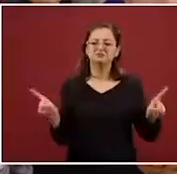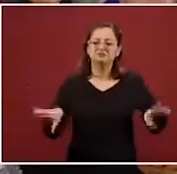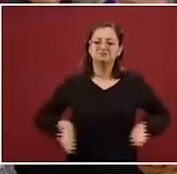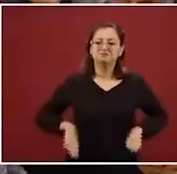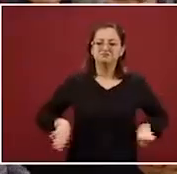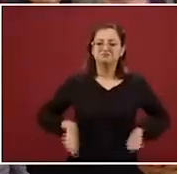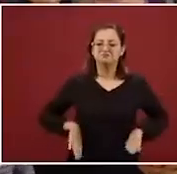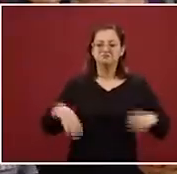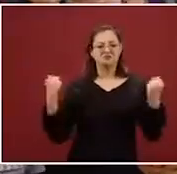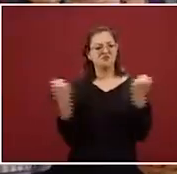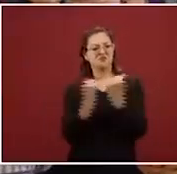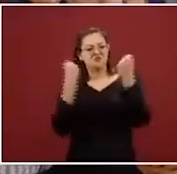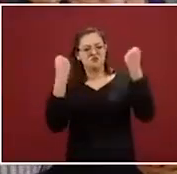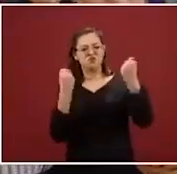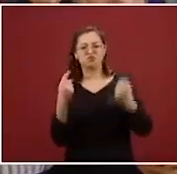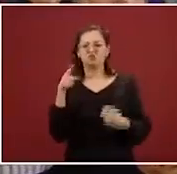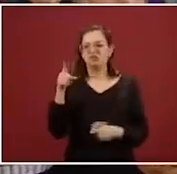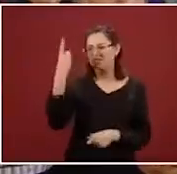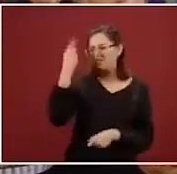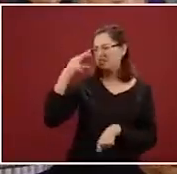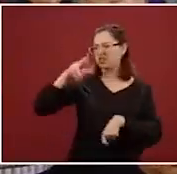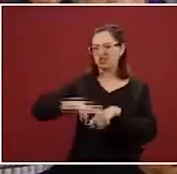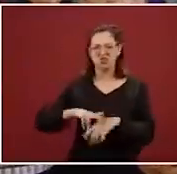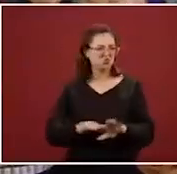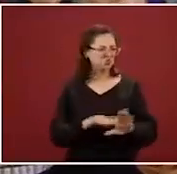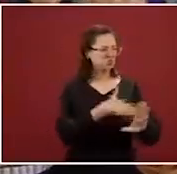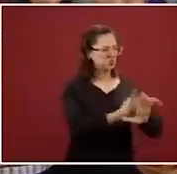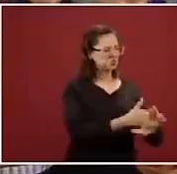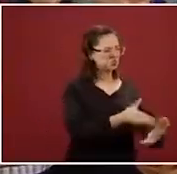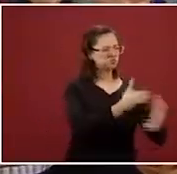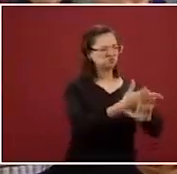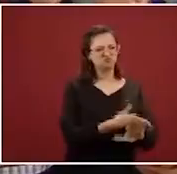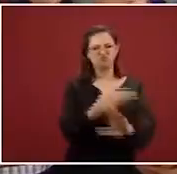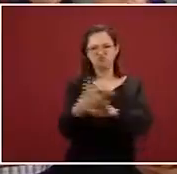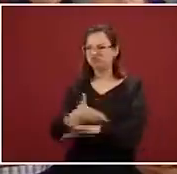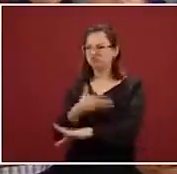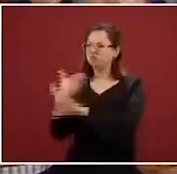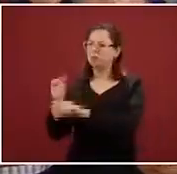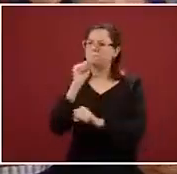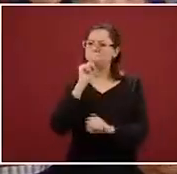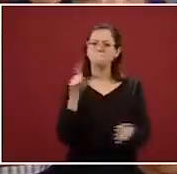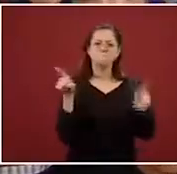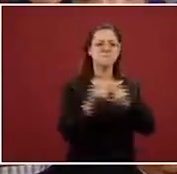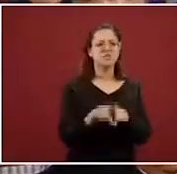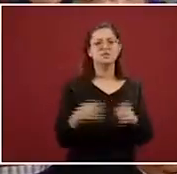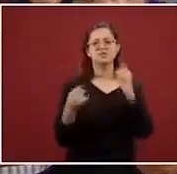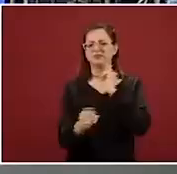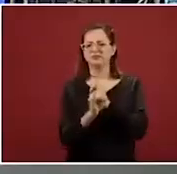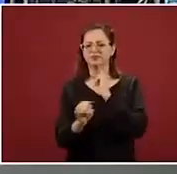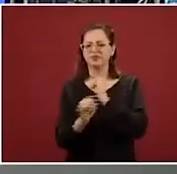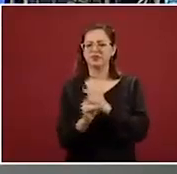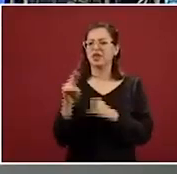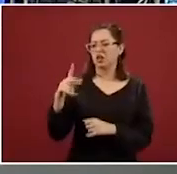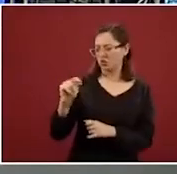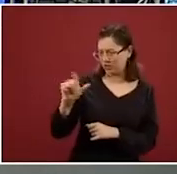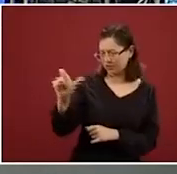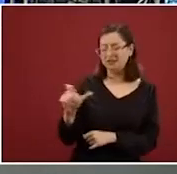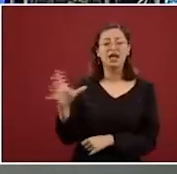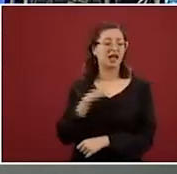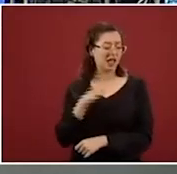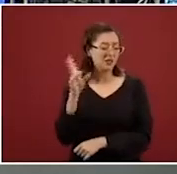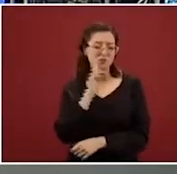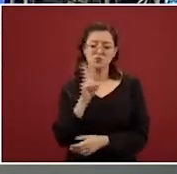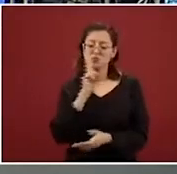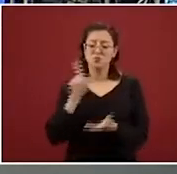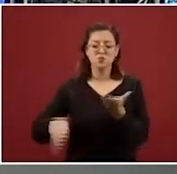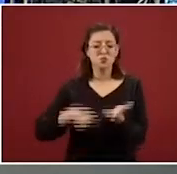de confrontación de la dirección con igual ataques en redes sociales. Tienen ellos en Notimex, y hay pruebas de